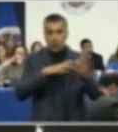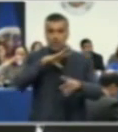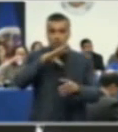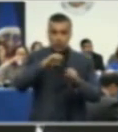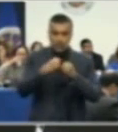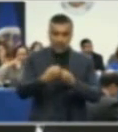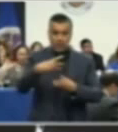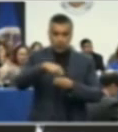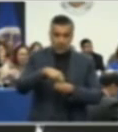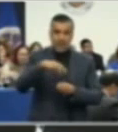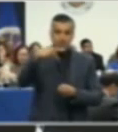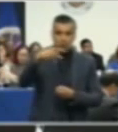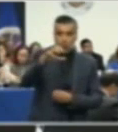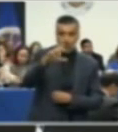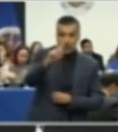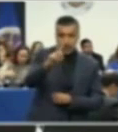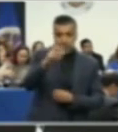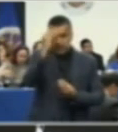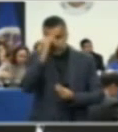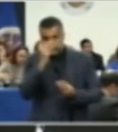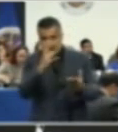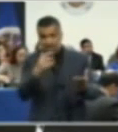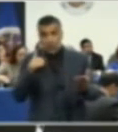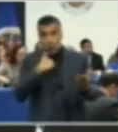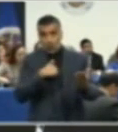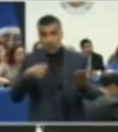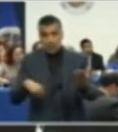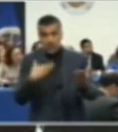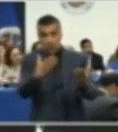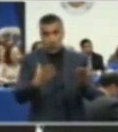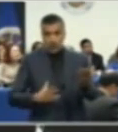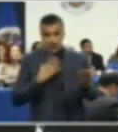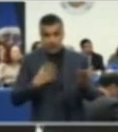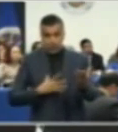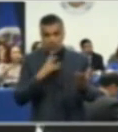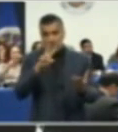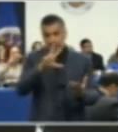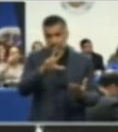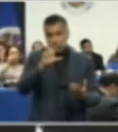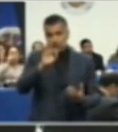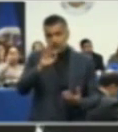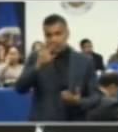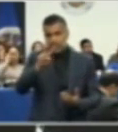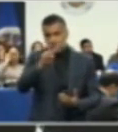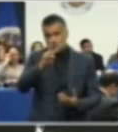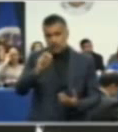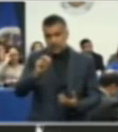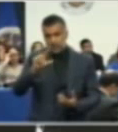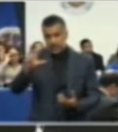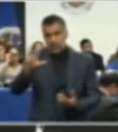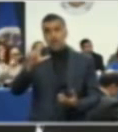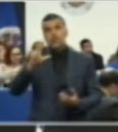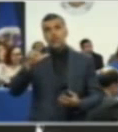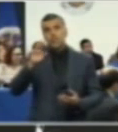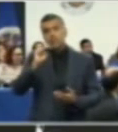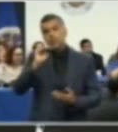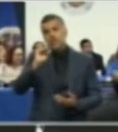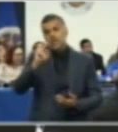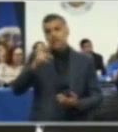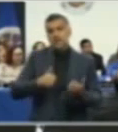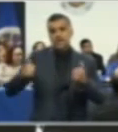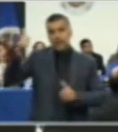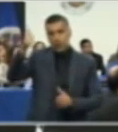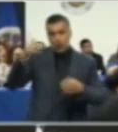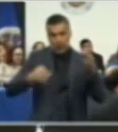Inclusión Social y Personas con Discapacidad. Le hemos entregado oportunamente el oficio respectivo, el 393-2003 del Viceministerio de Justicia,